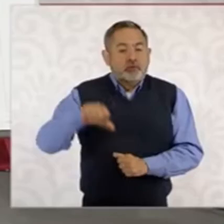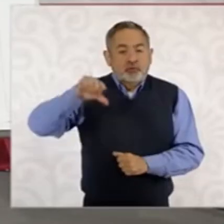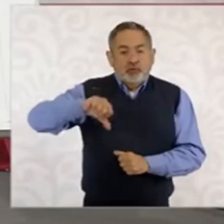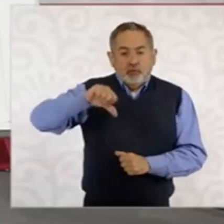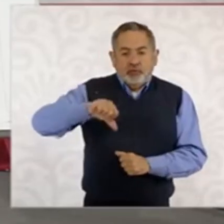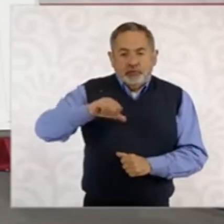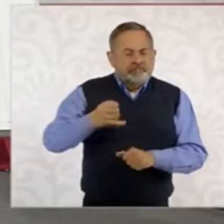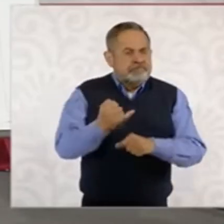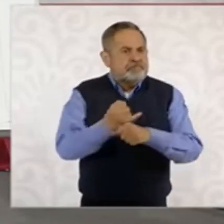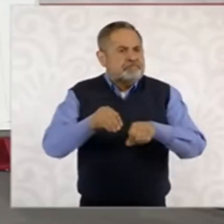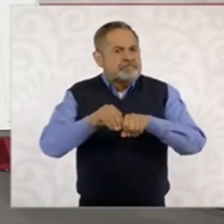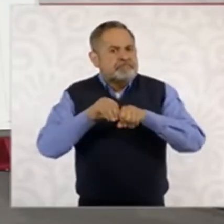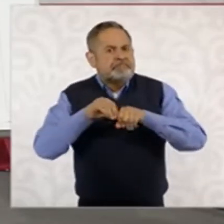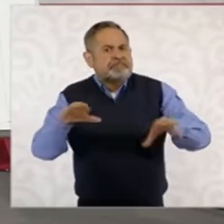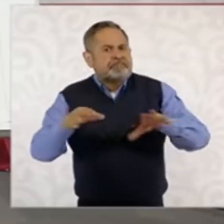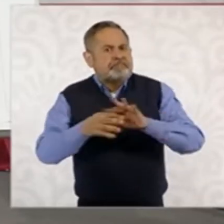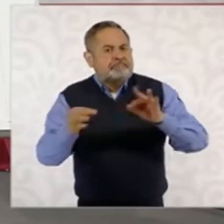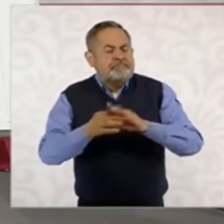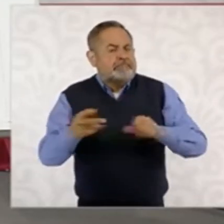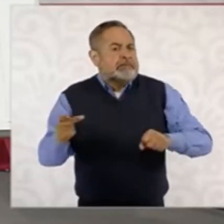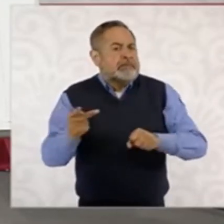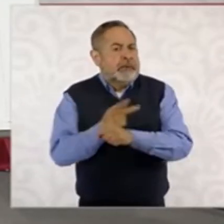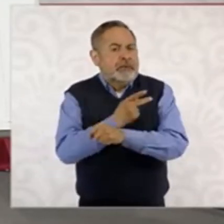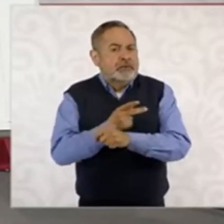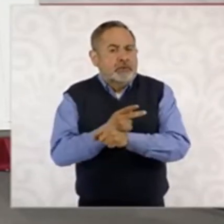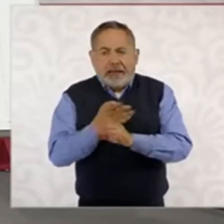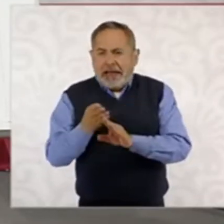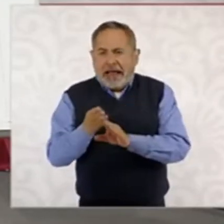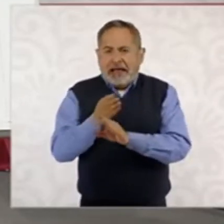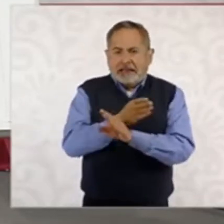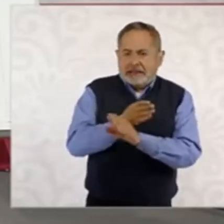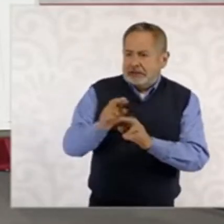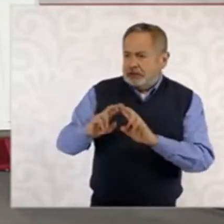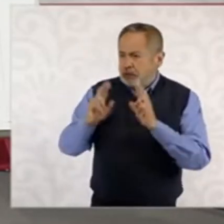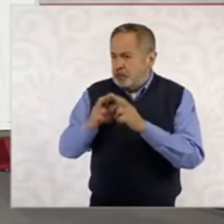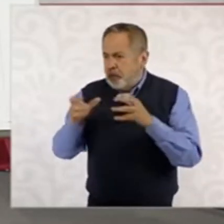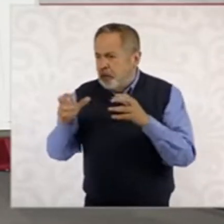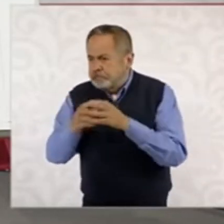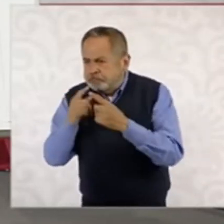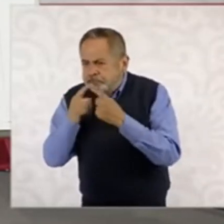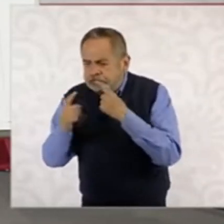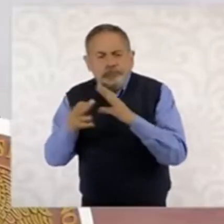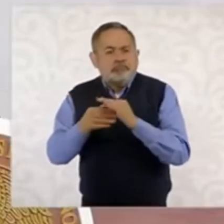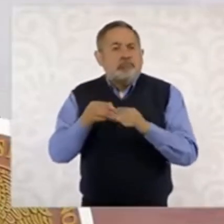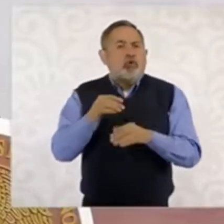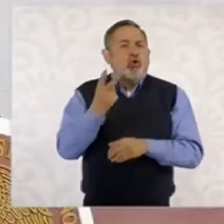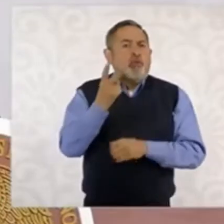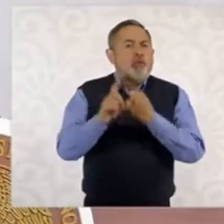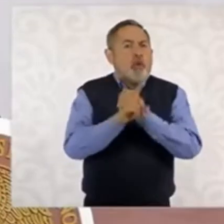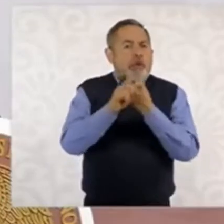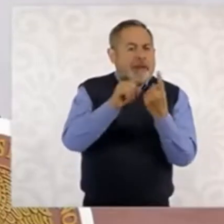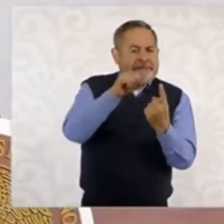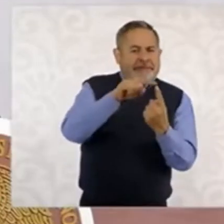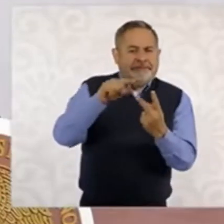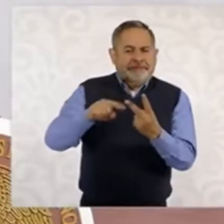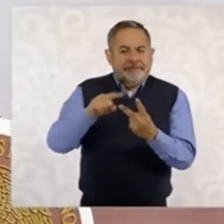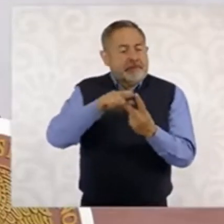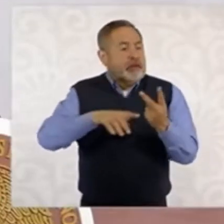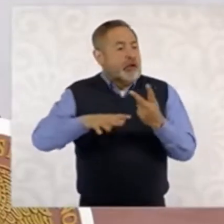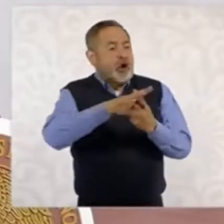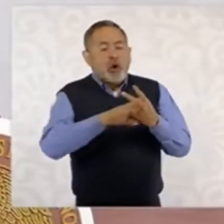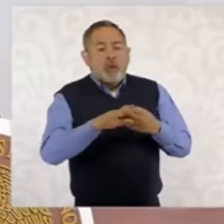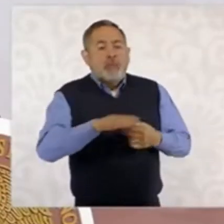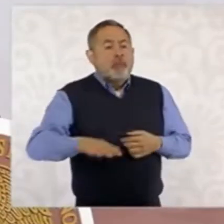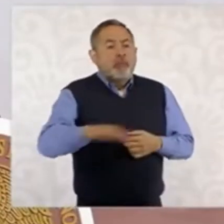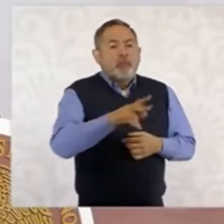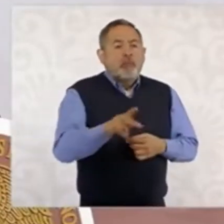el resultado de los avances sustantivos en dos de los problemas que han afectado al pueblo sonorense en